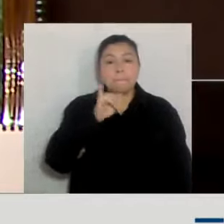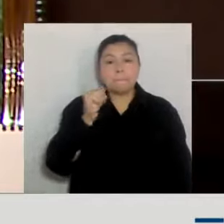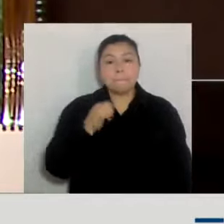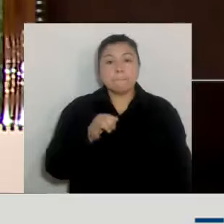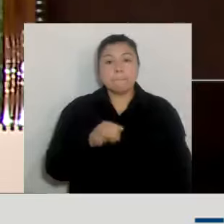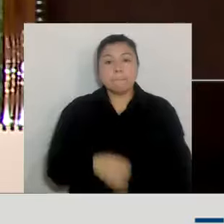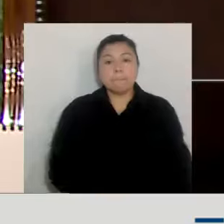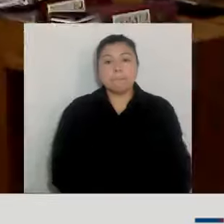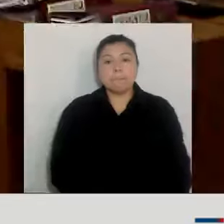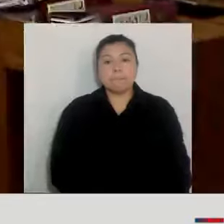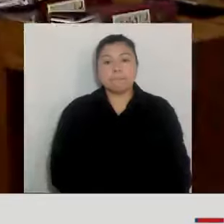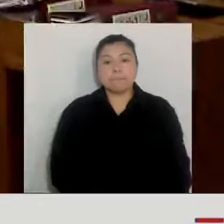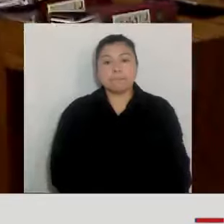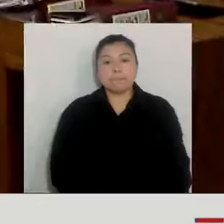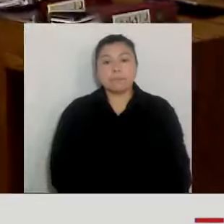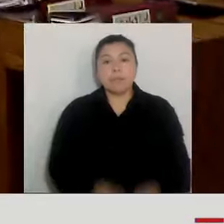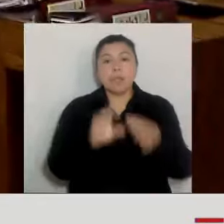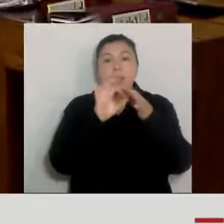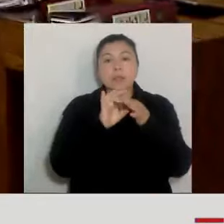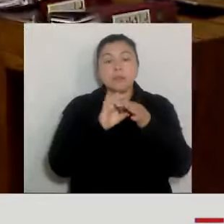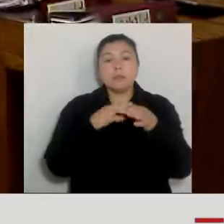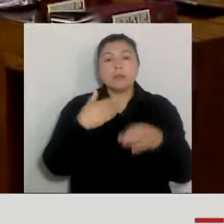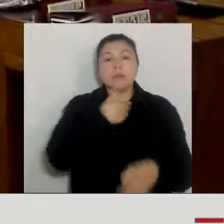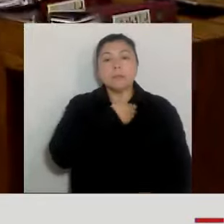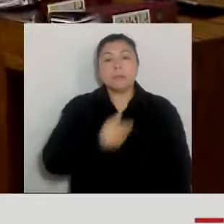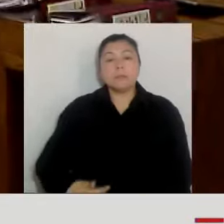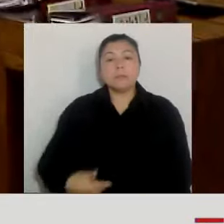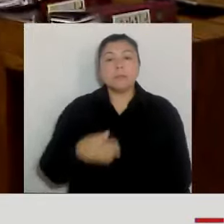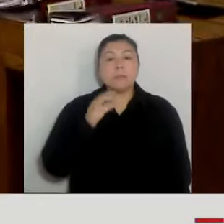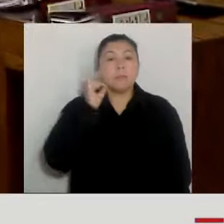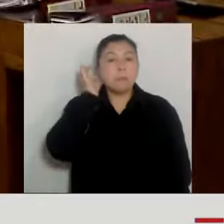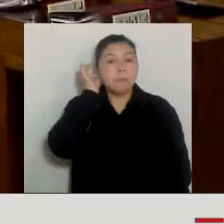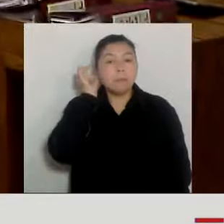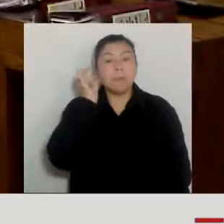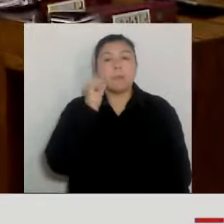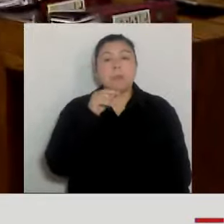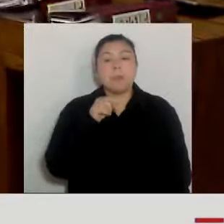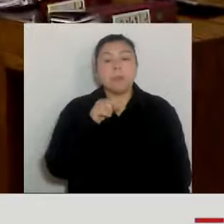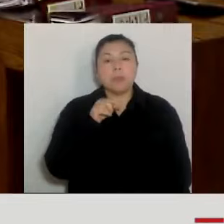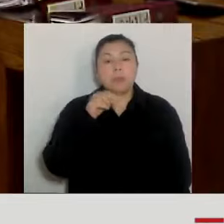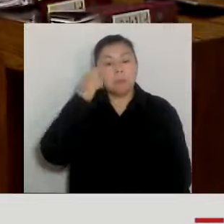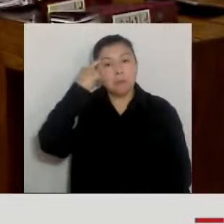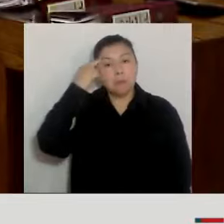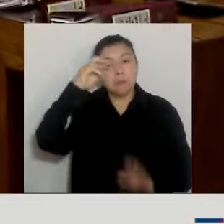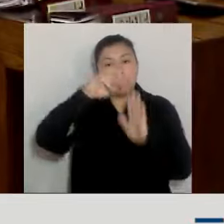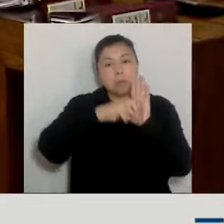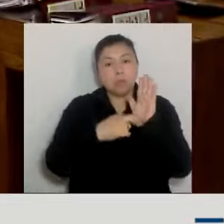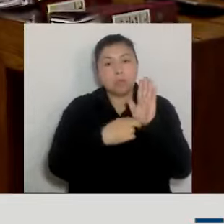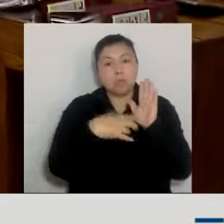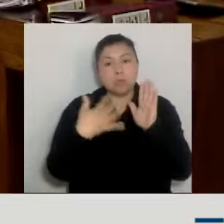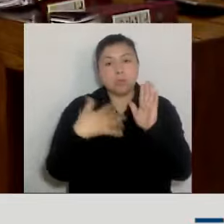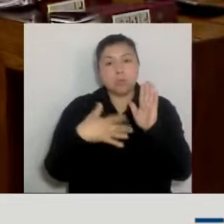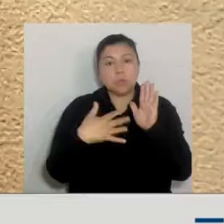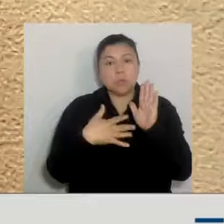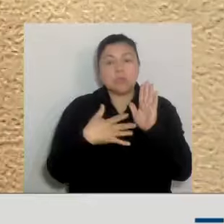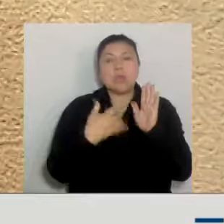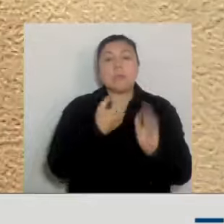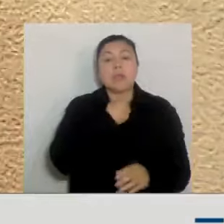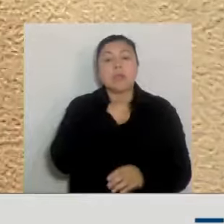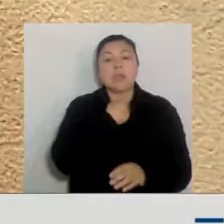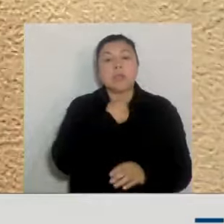Pérez gracias presidenta Considero que esta iniciativa es esencial para garantizar